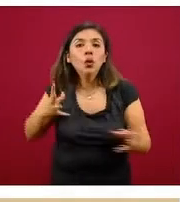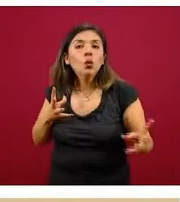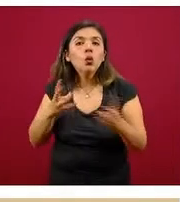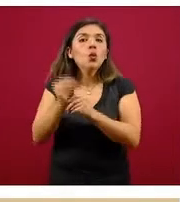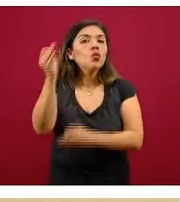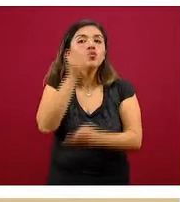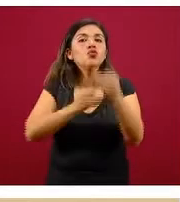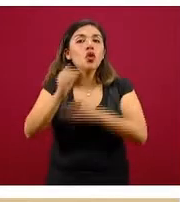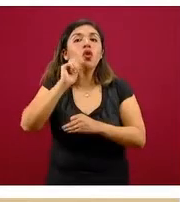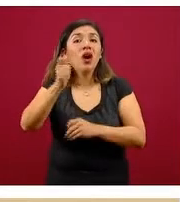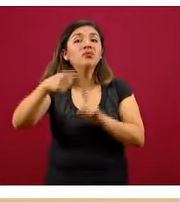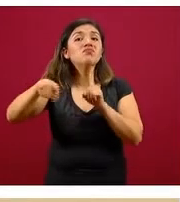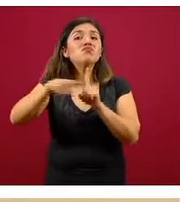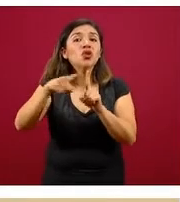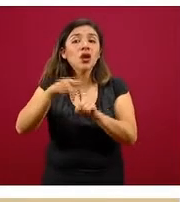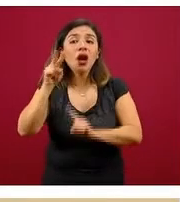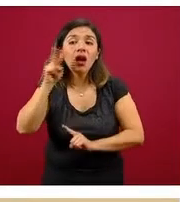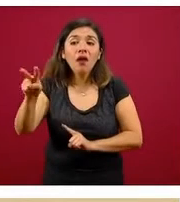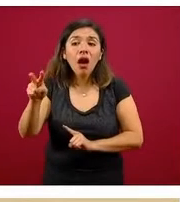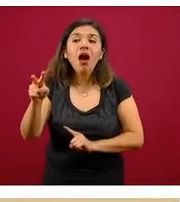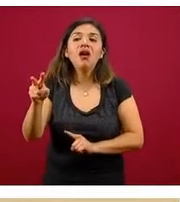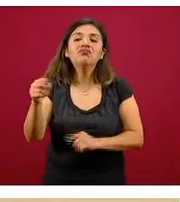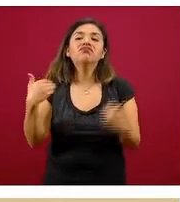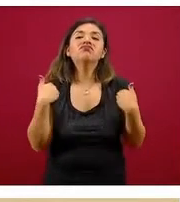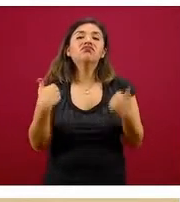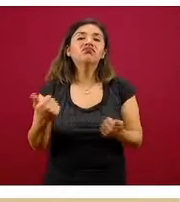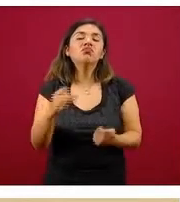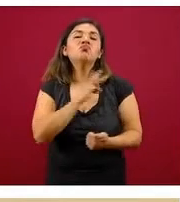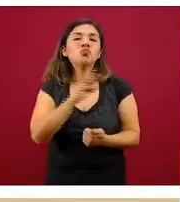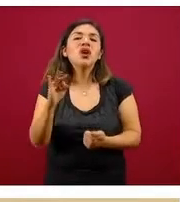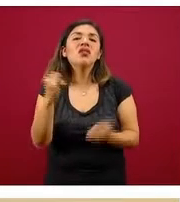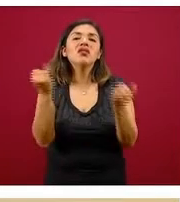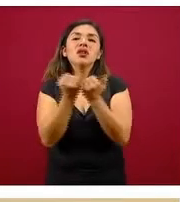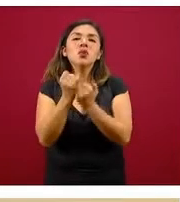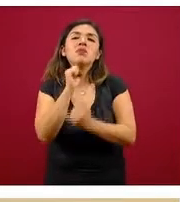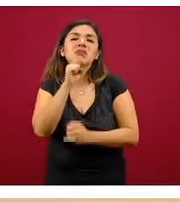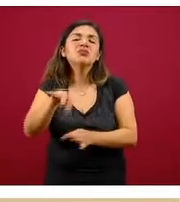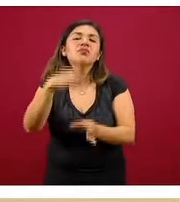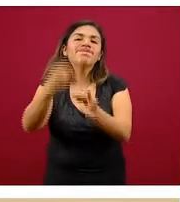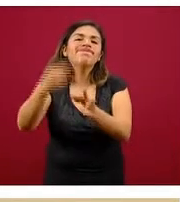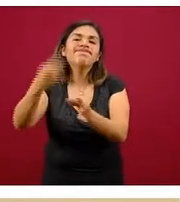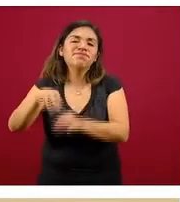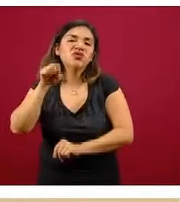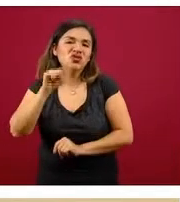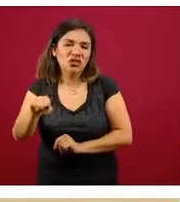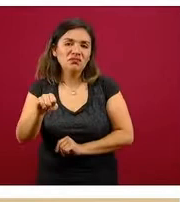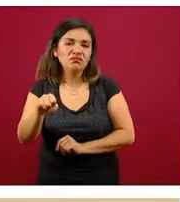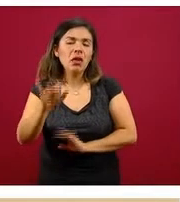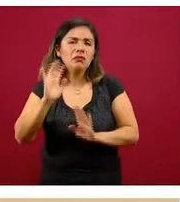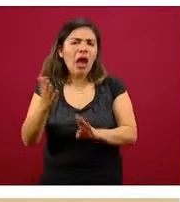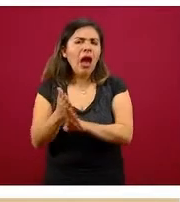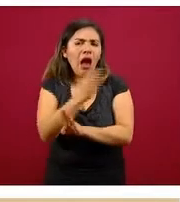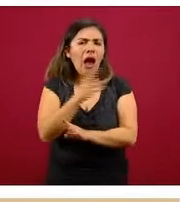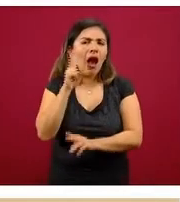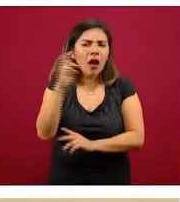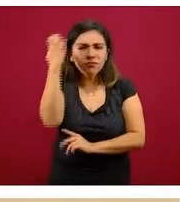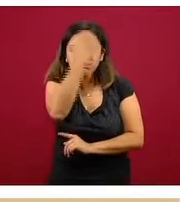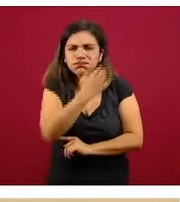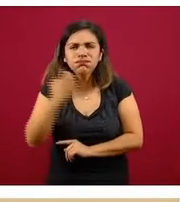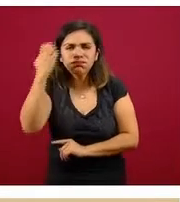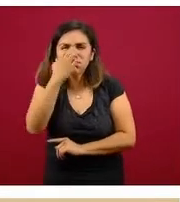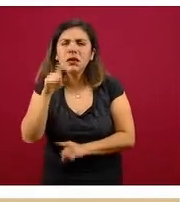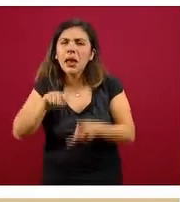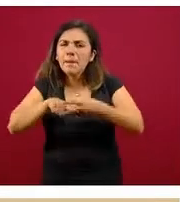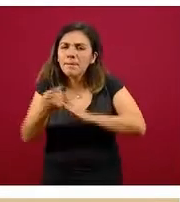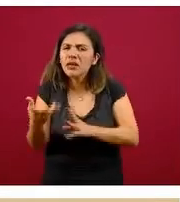base al porcentaje de positividad, es lo más probable, también van a ser confirmados. Ya veníamos notando desde que empezamos